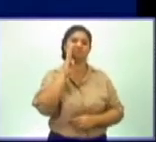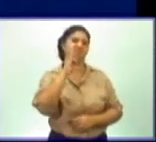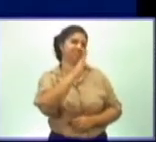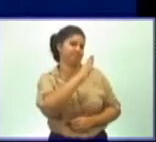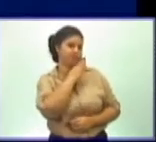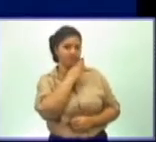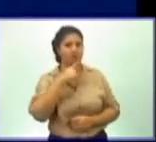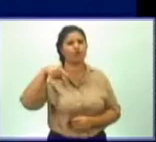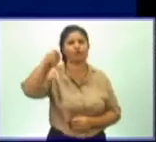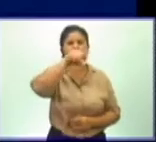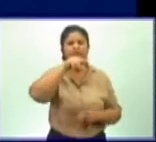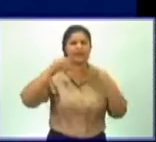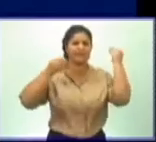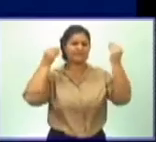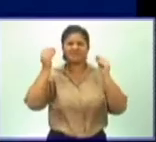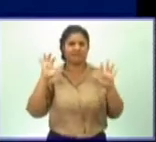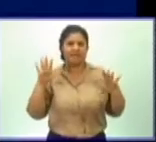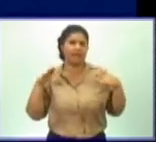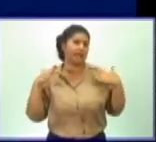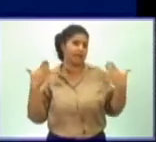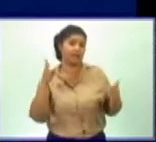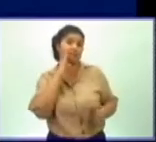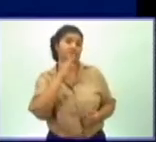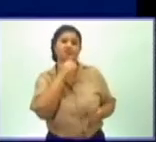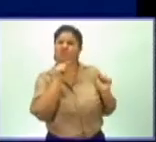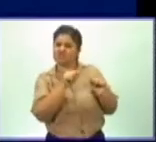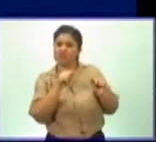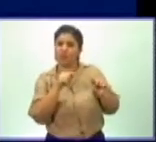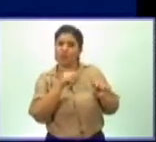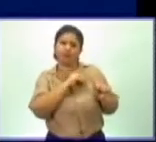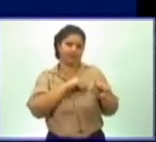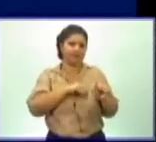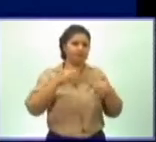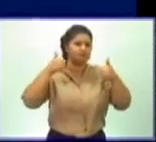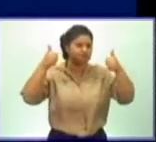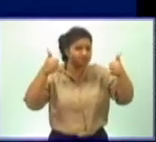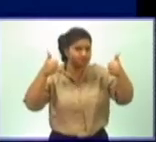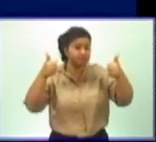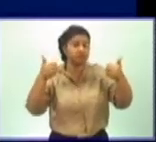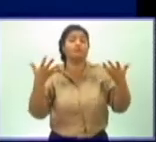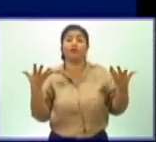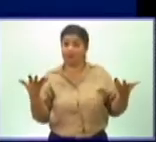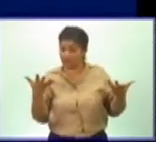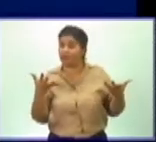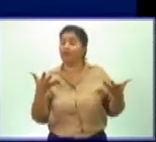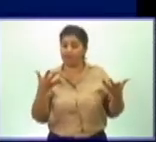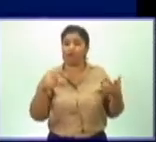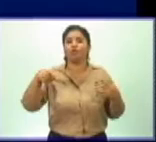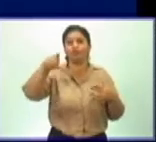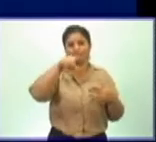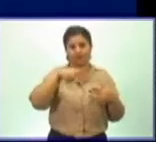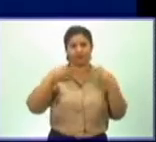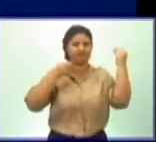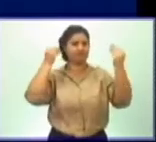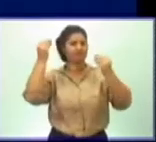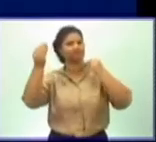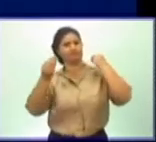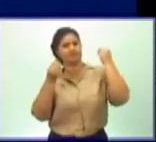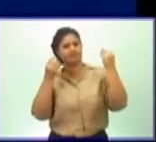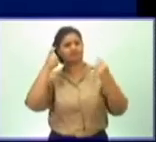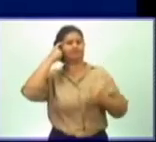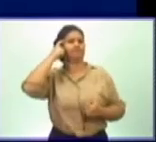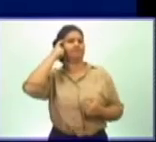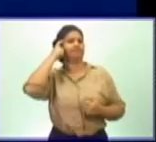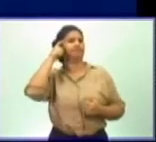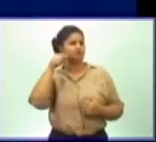Incluso pueden extrapolar ya lo que vieron en la obra, en este fragmento que vimos, y por